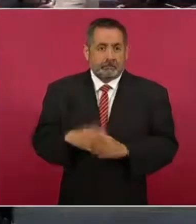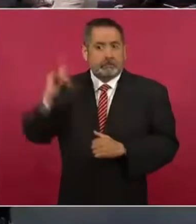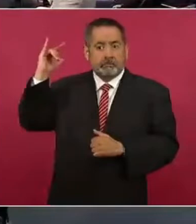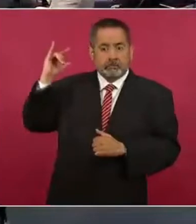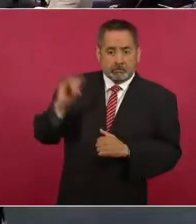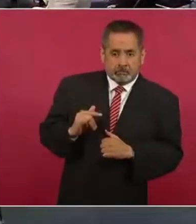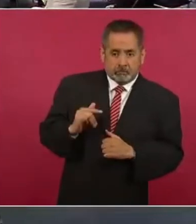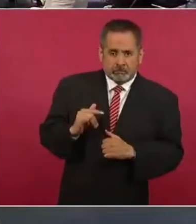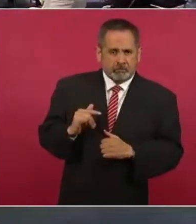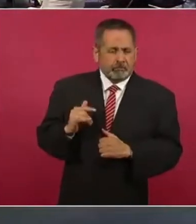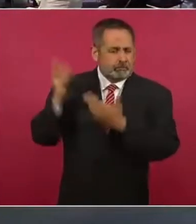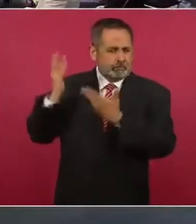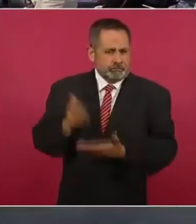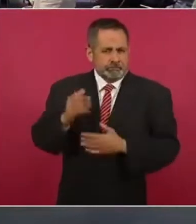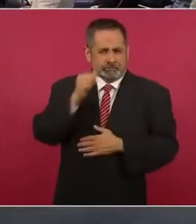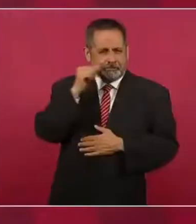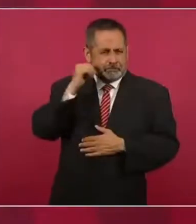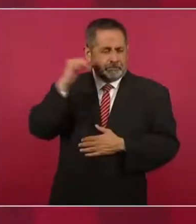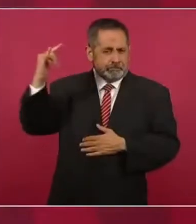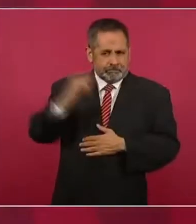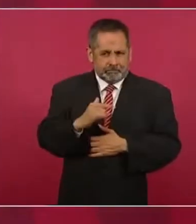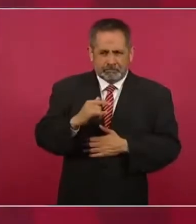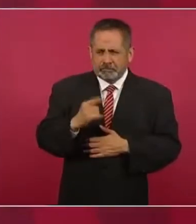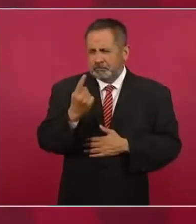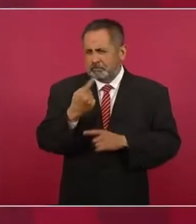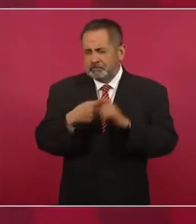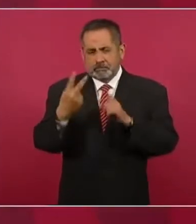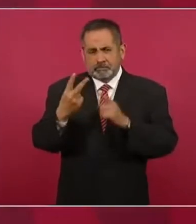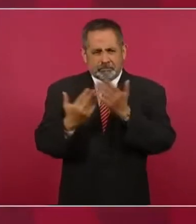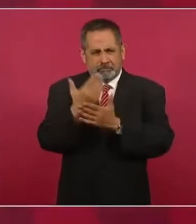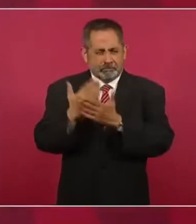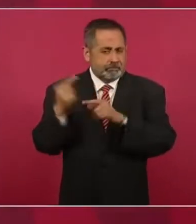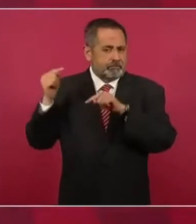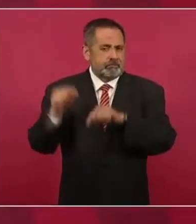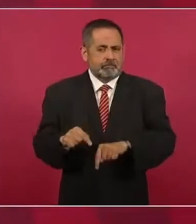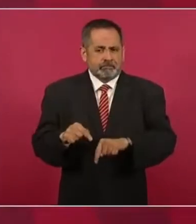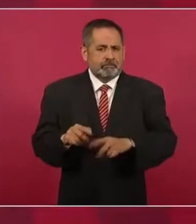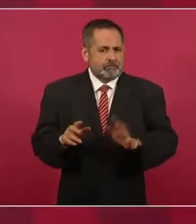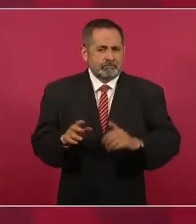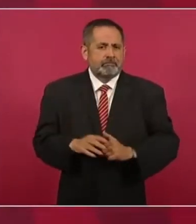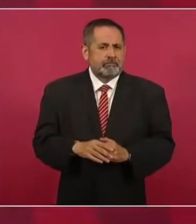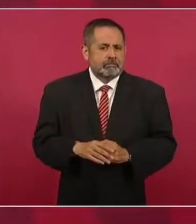Llegamos como 1:30, 2 de la mañana. Llegamos